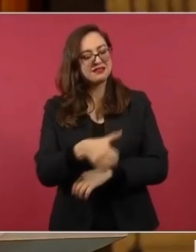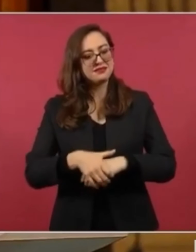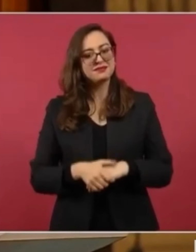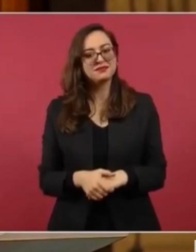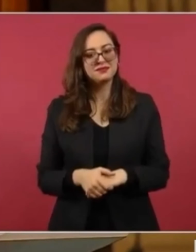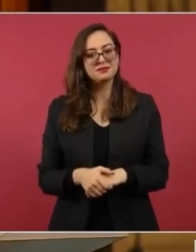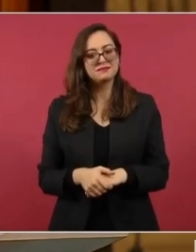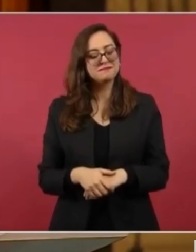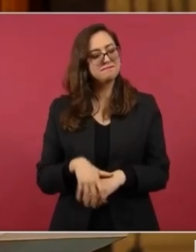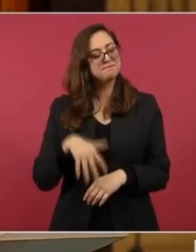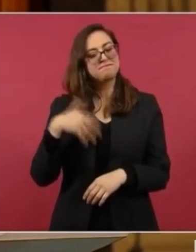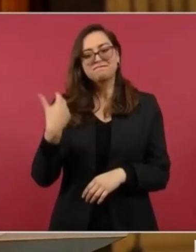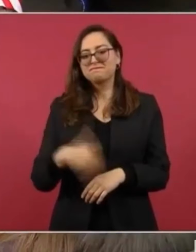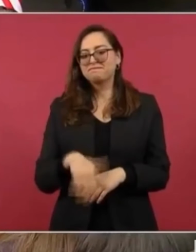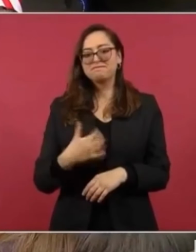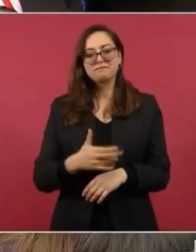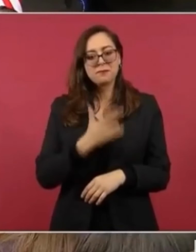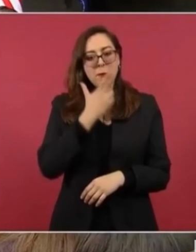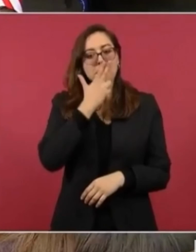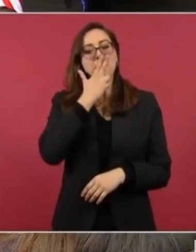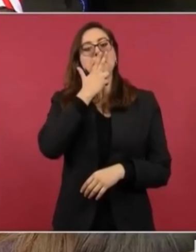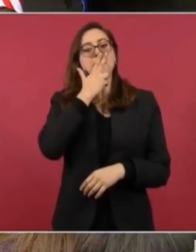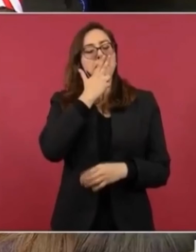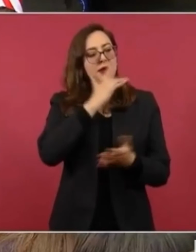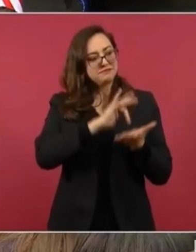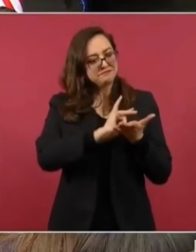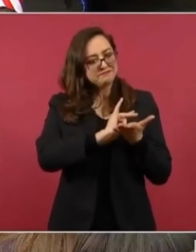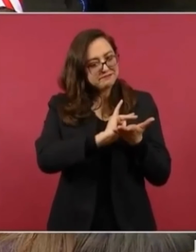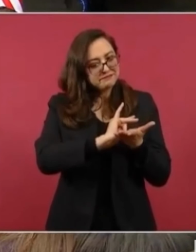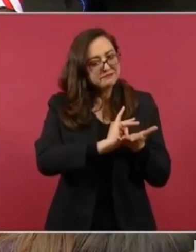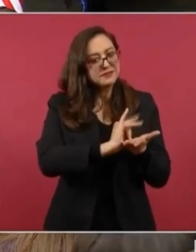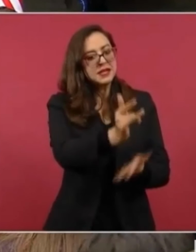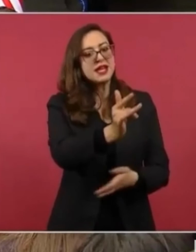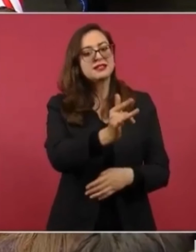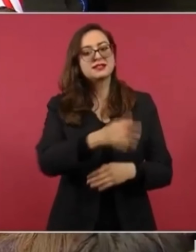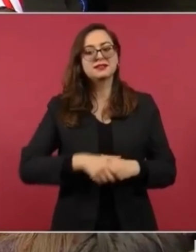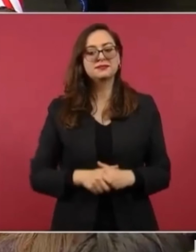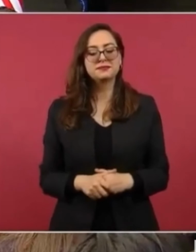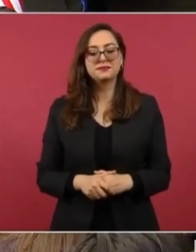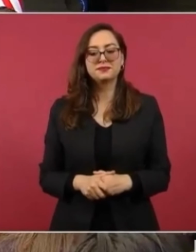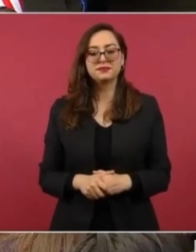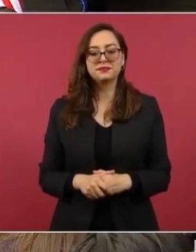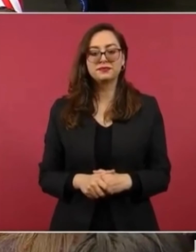y eso se lo agradecemos.